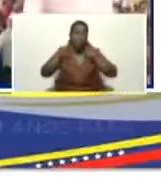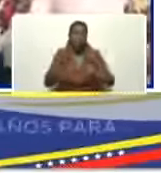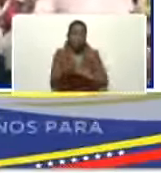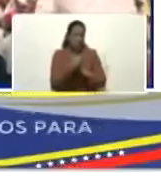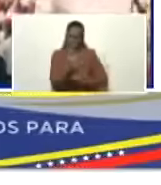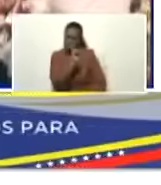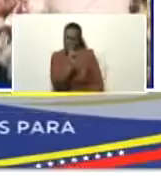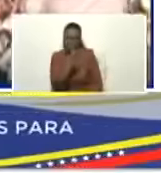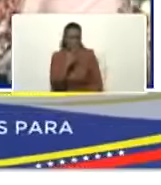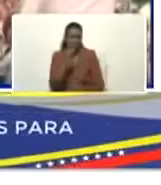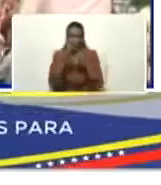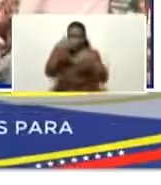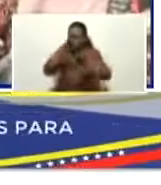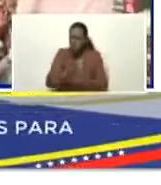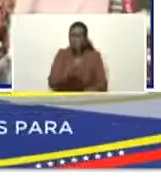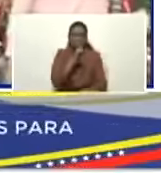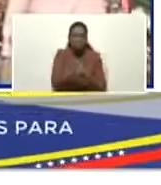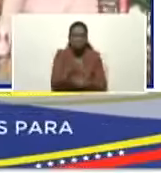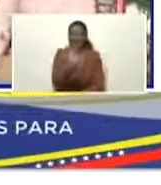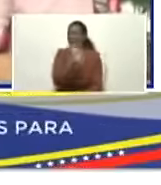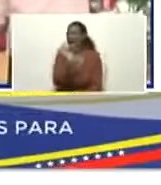nadie.